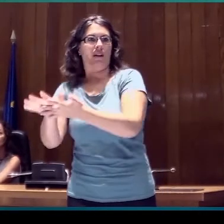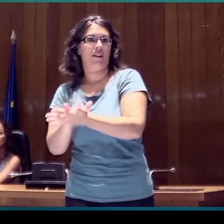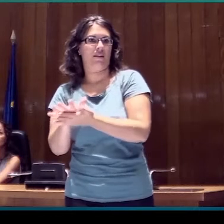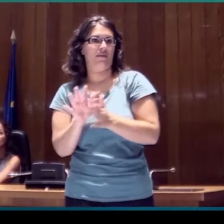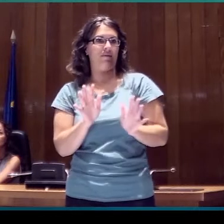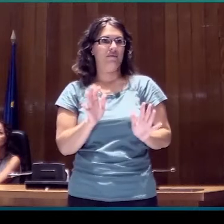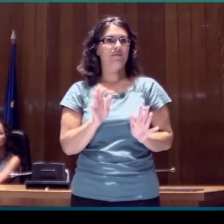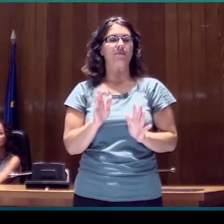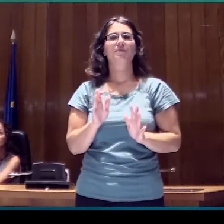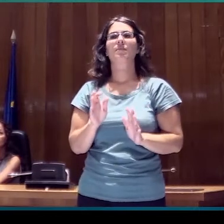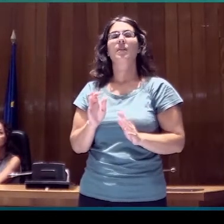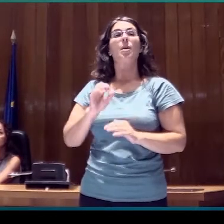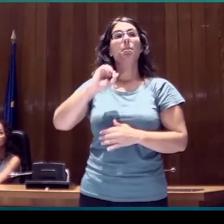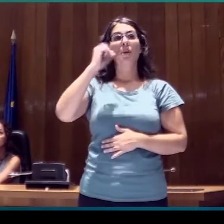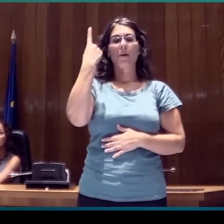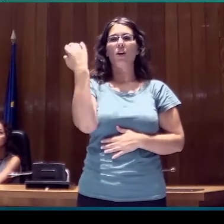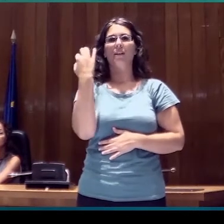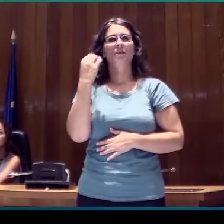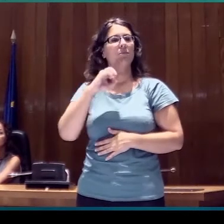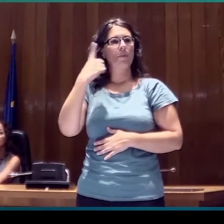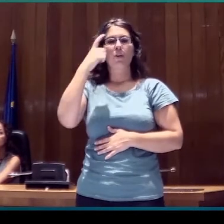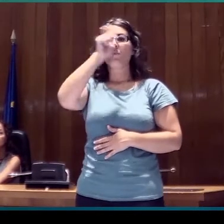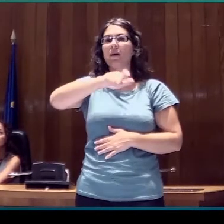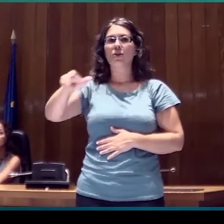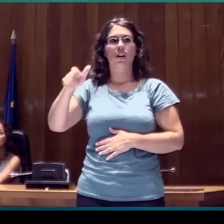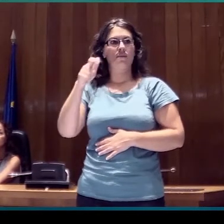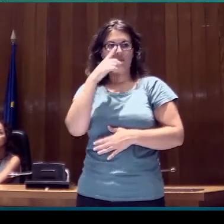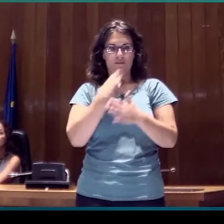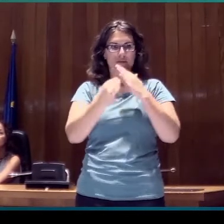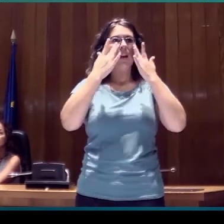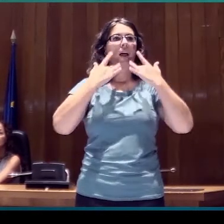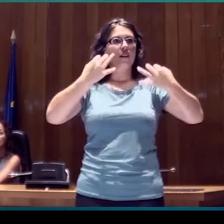la consulta con signantes nativos y con lingüistas.